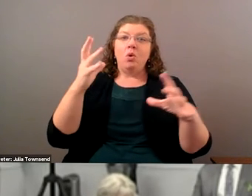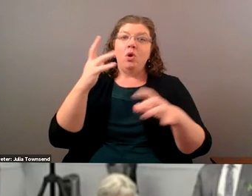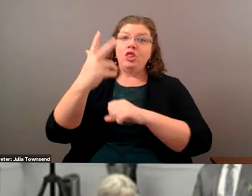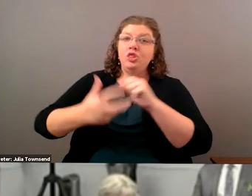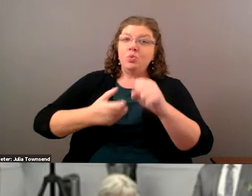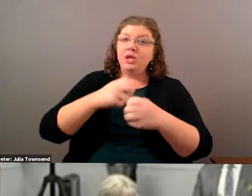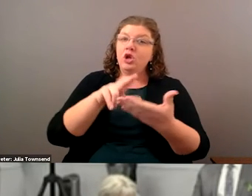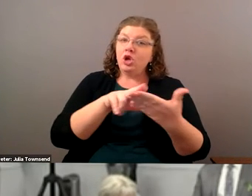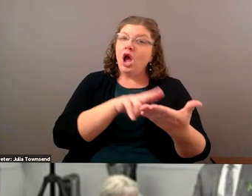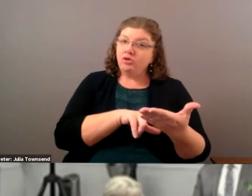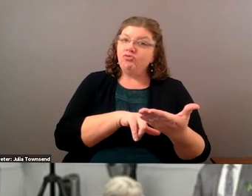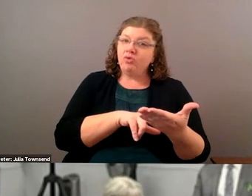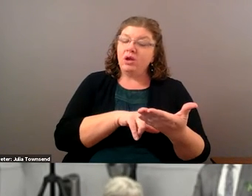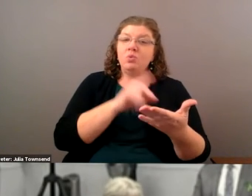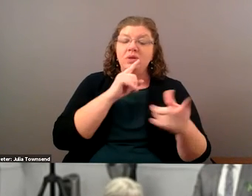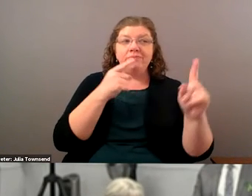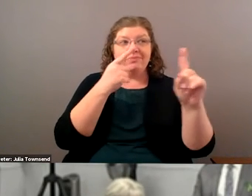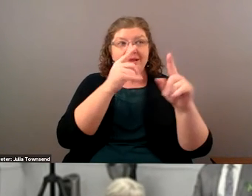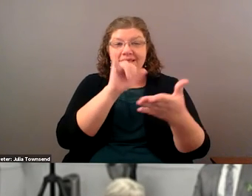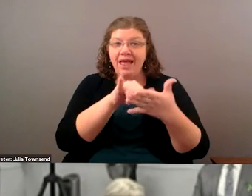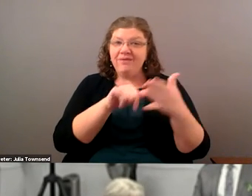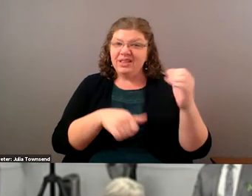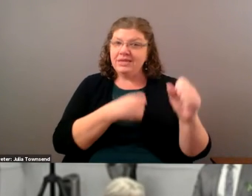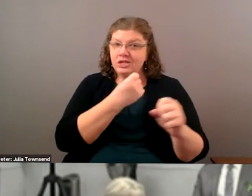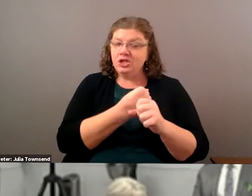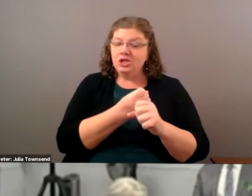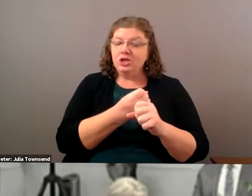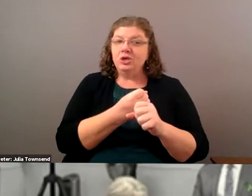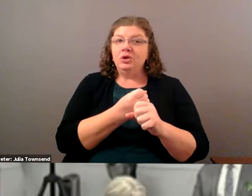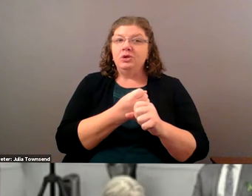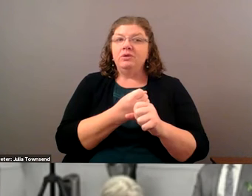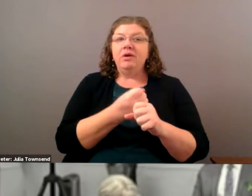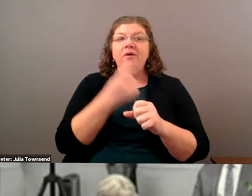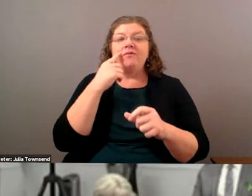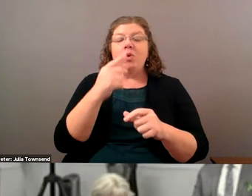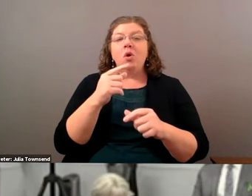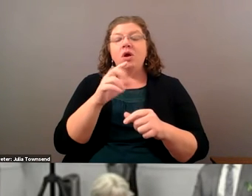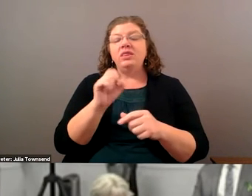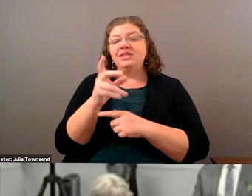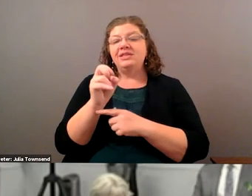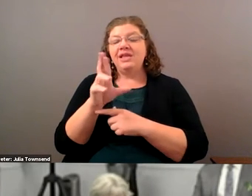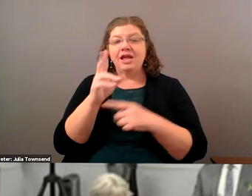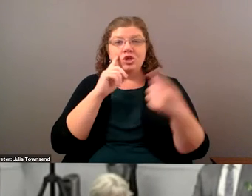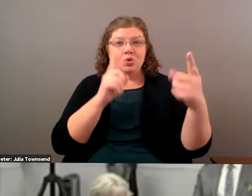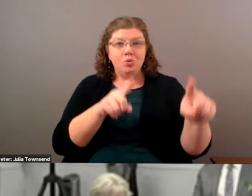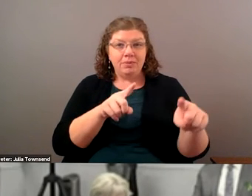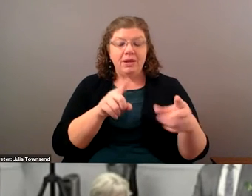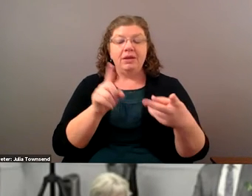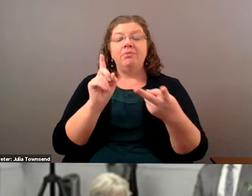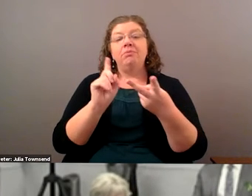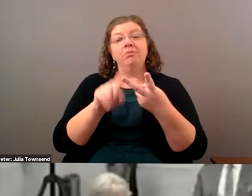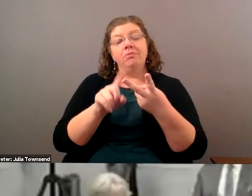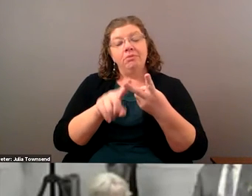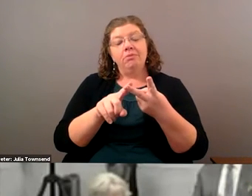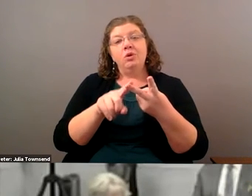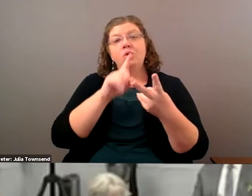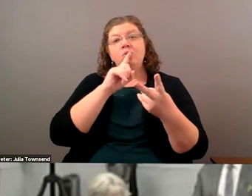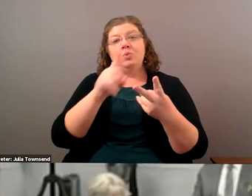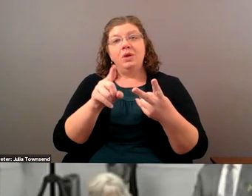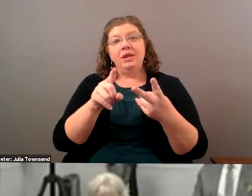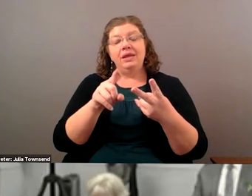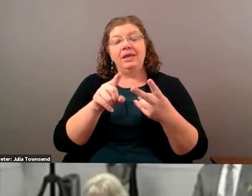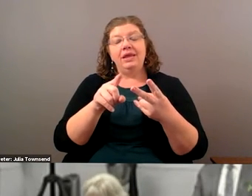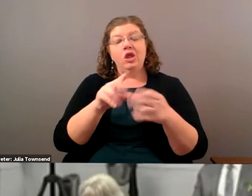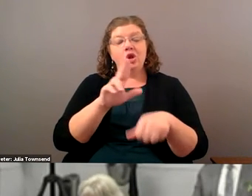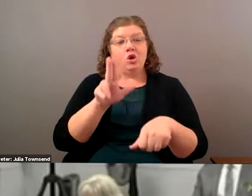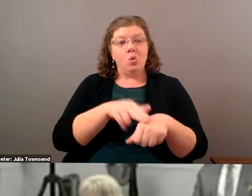año, y tener un acuerdo de sucesión, pues realmente para salir de la norma y tratar de tener